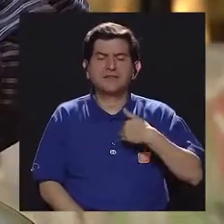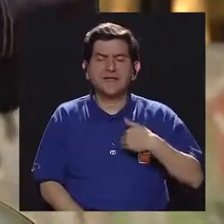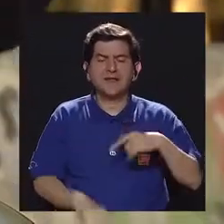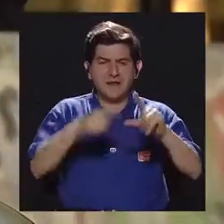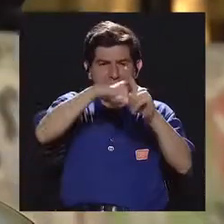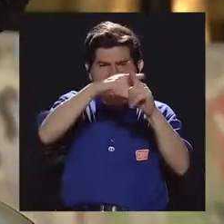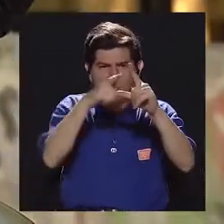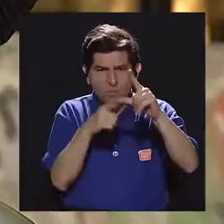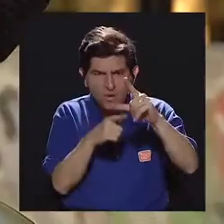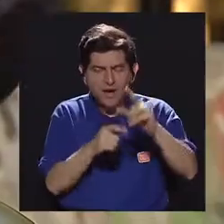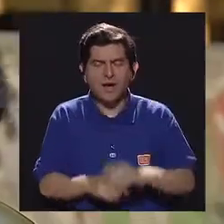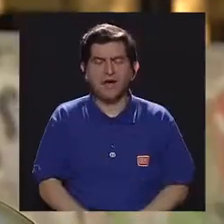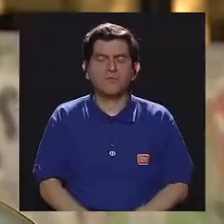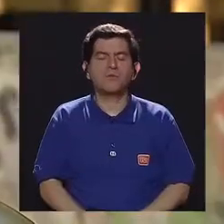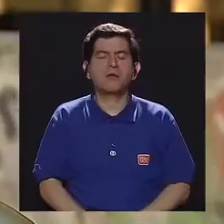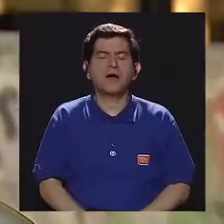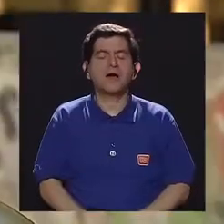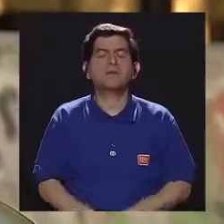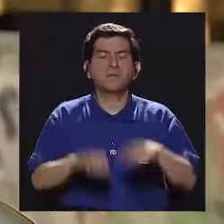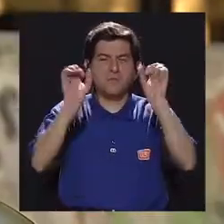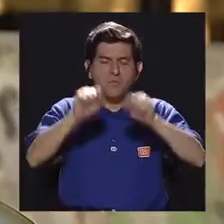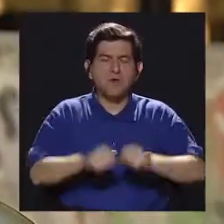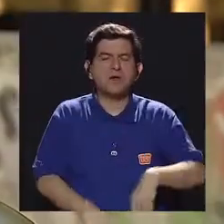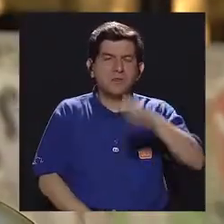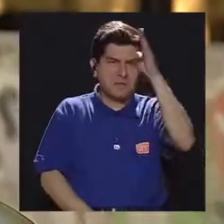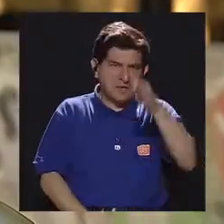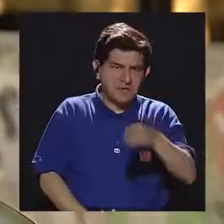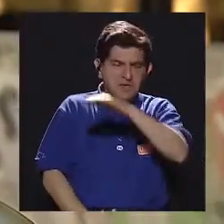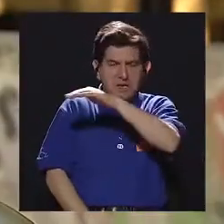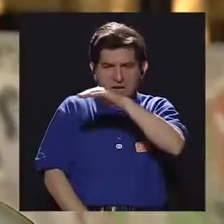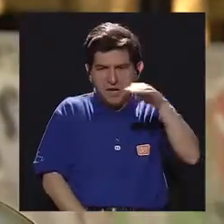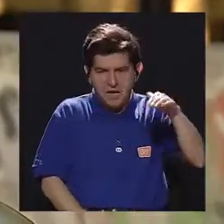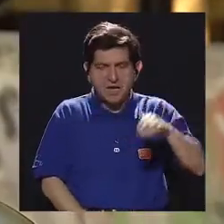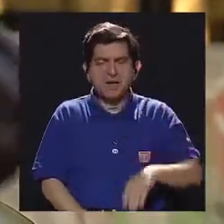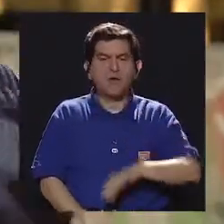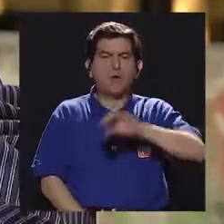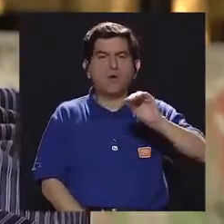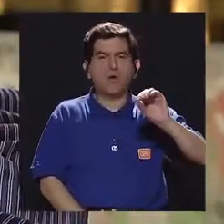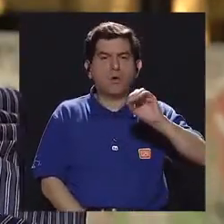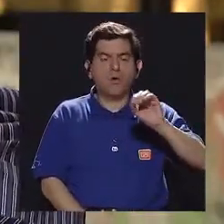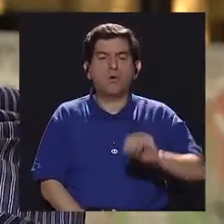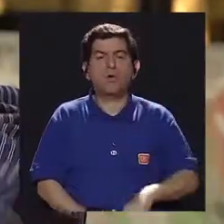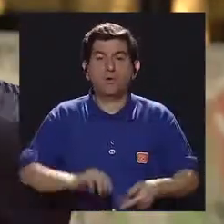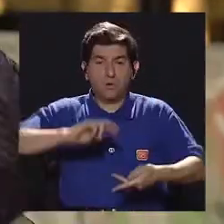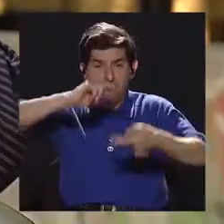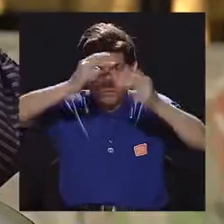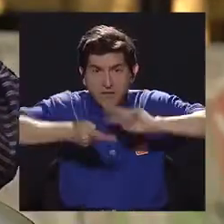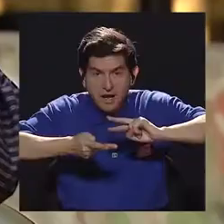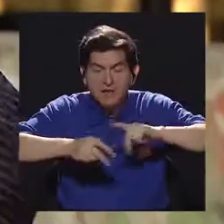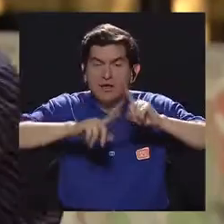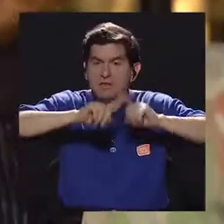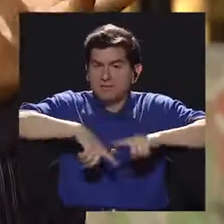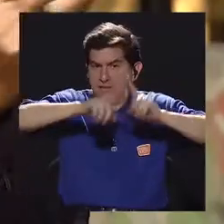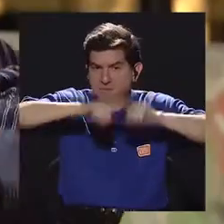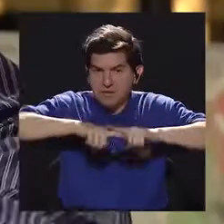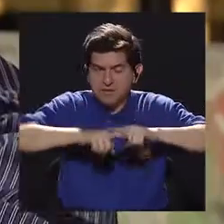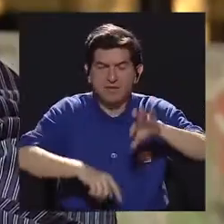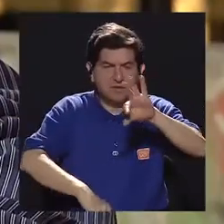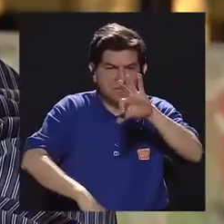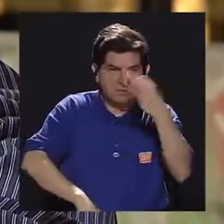mesioangulada, horizontal, vertical, distoangulada, invertida. Entonces, dependiendo de eso,